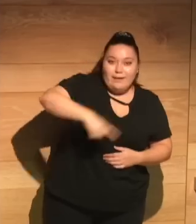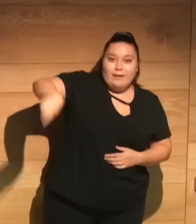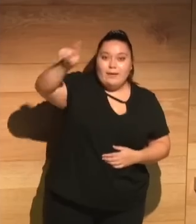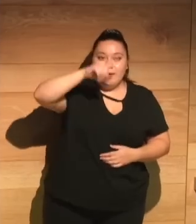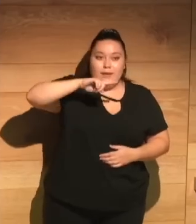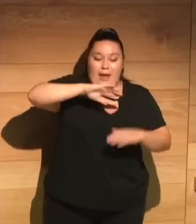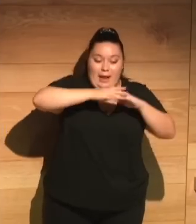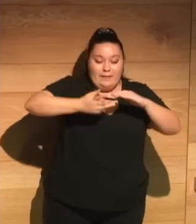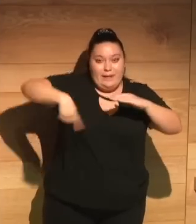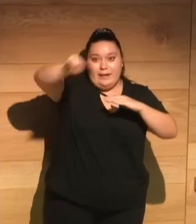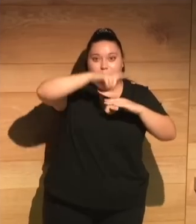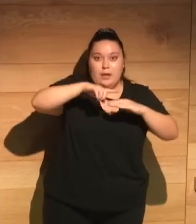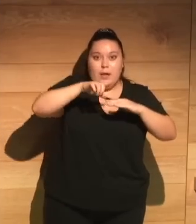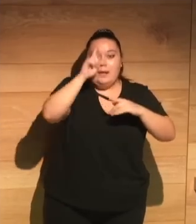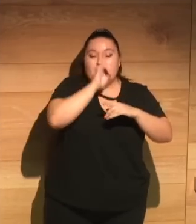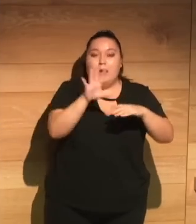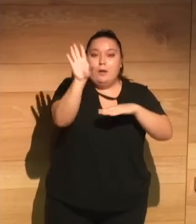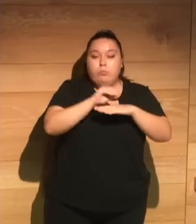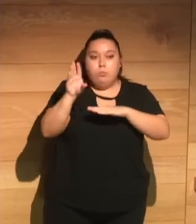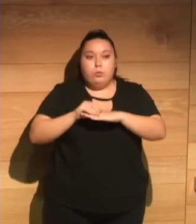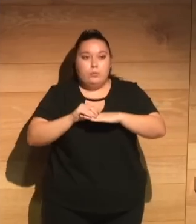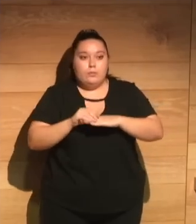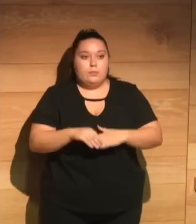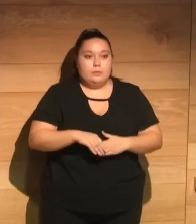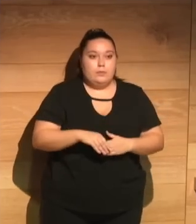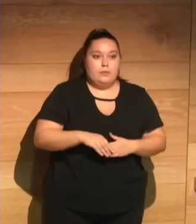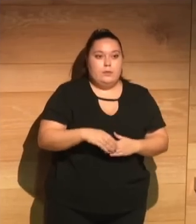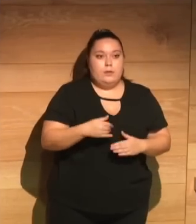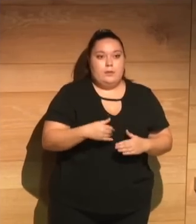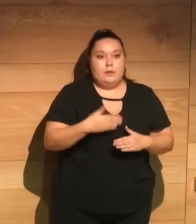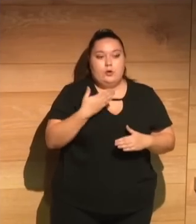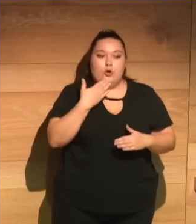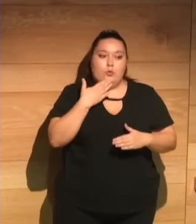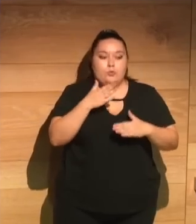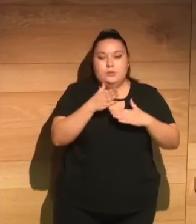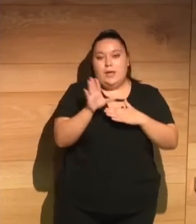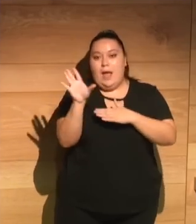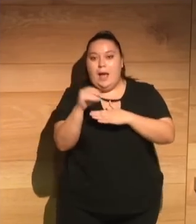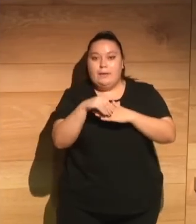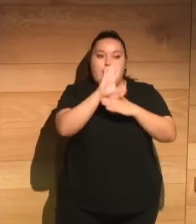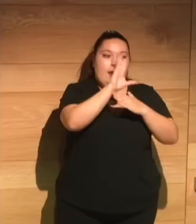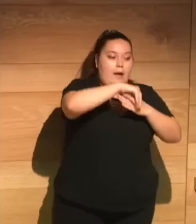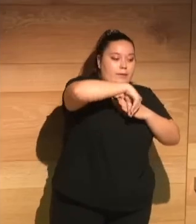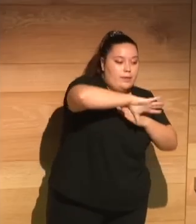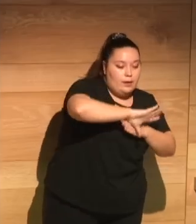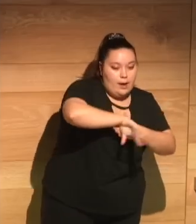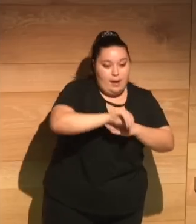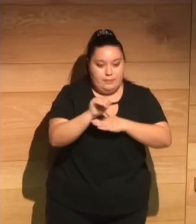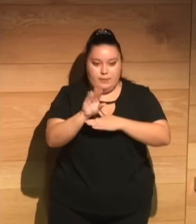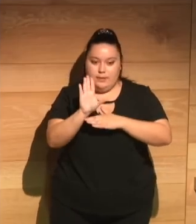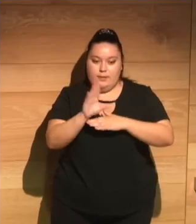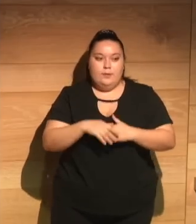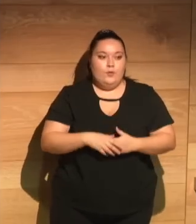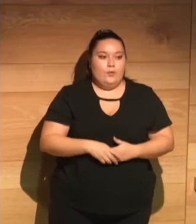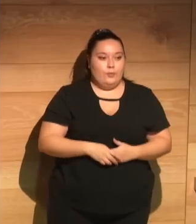lente obturando la imagen y desvelándola, obturándola, desvelándola, obturándola, abre, desvelándola. Cierra como la luz estroboscópica, pero delante de la